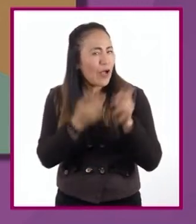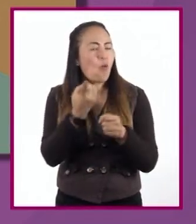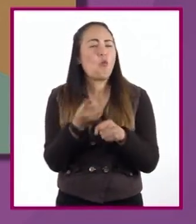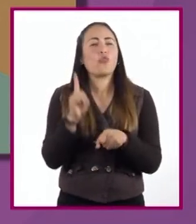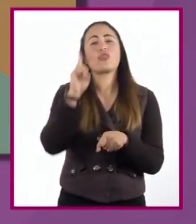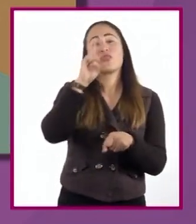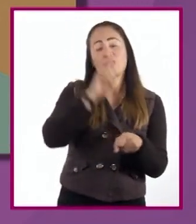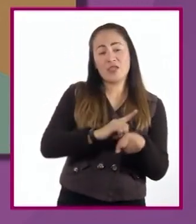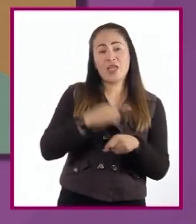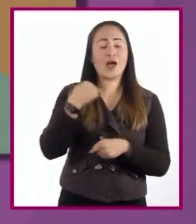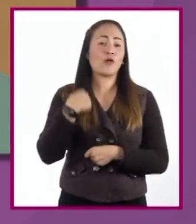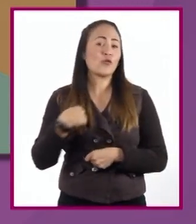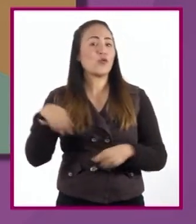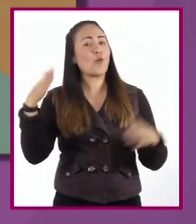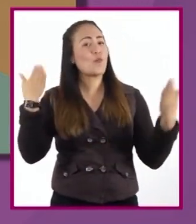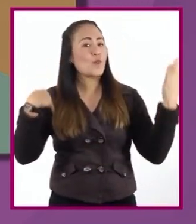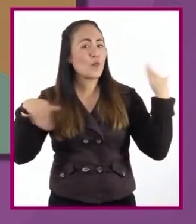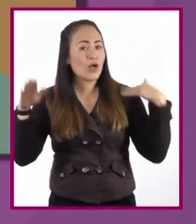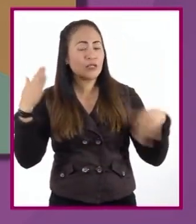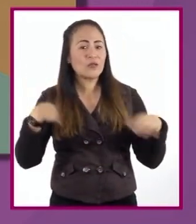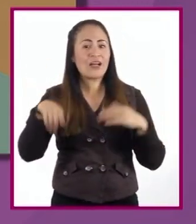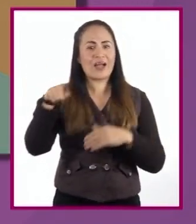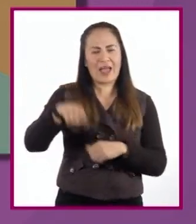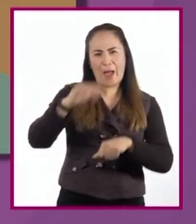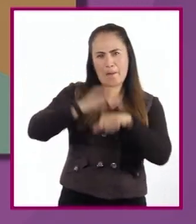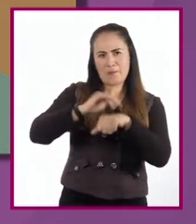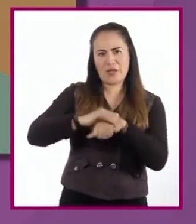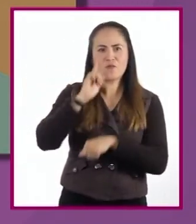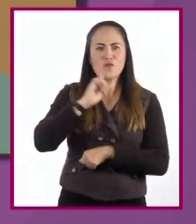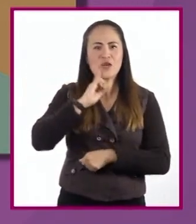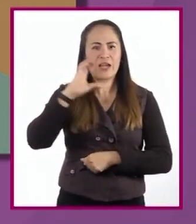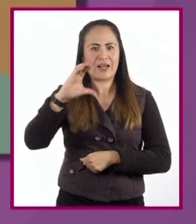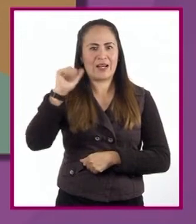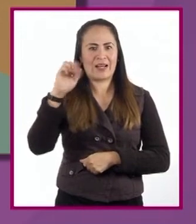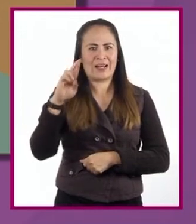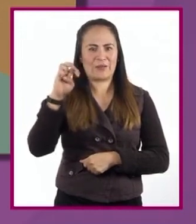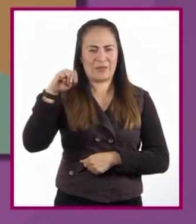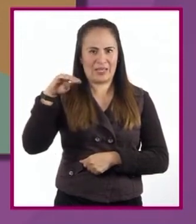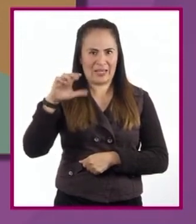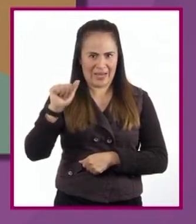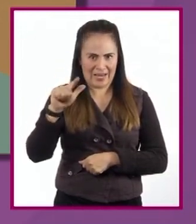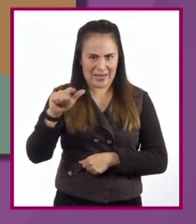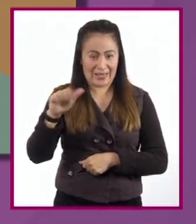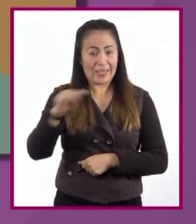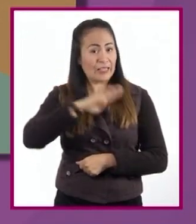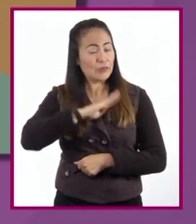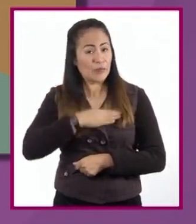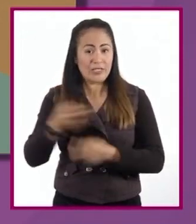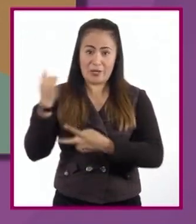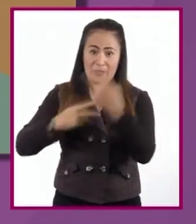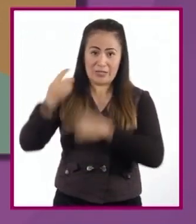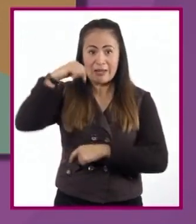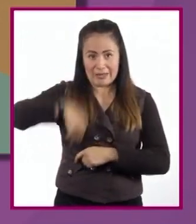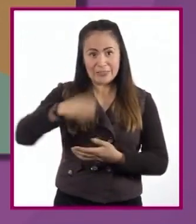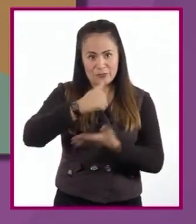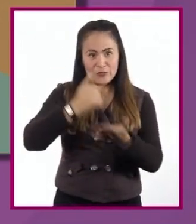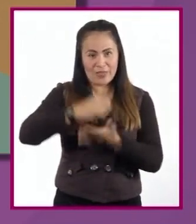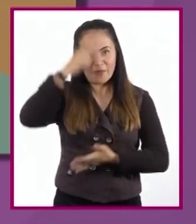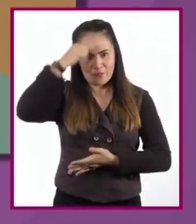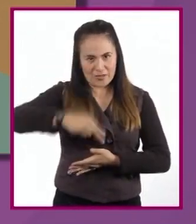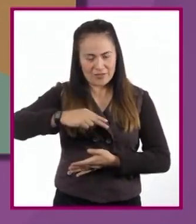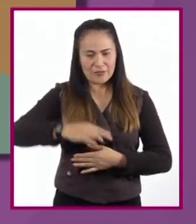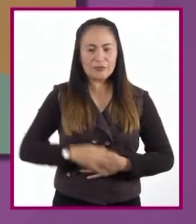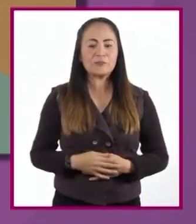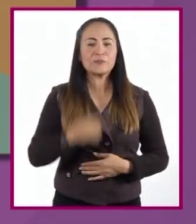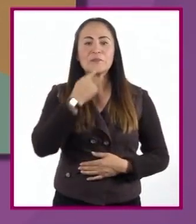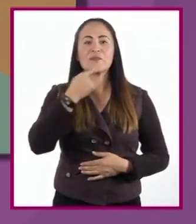andaba yo paseando a mi amiga Carmela, ¿no? Que es española y vino de vacaciones a la Ciudad de México. Y